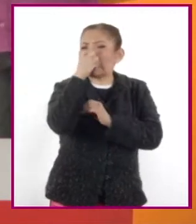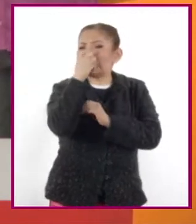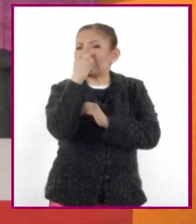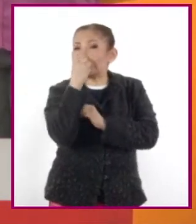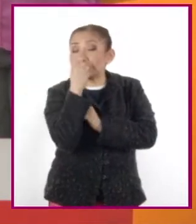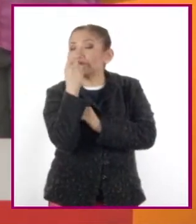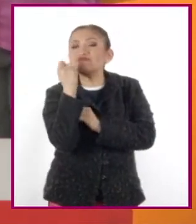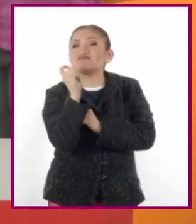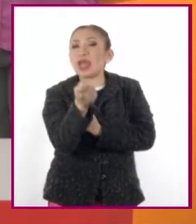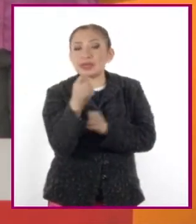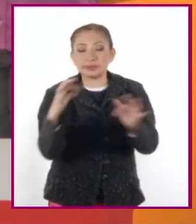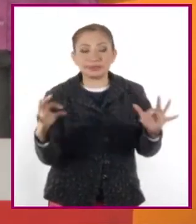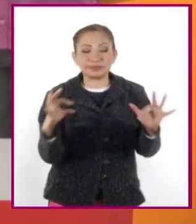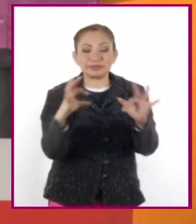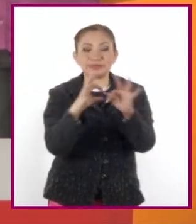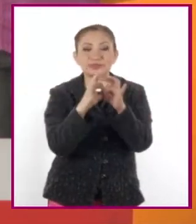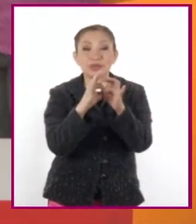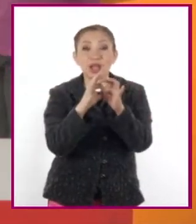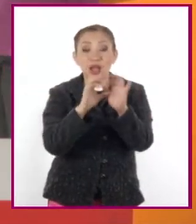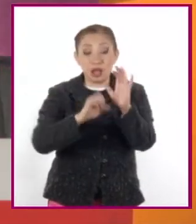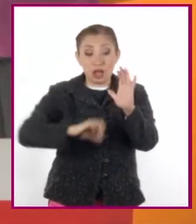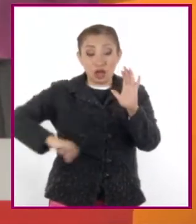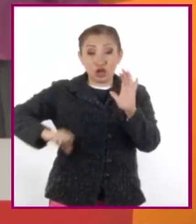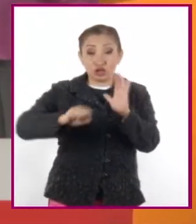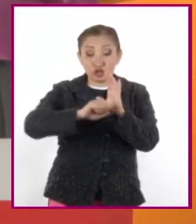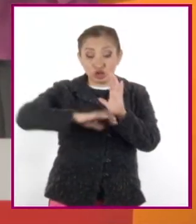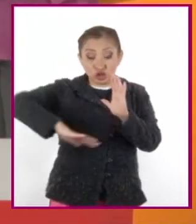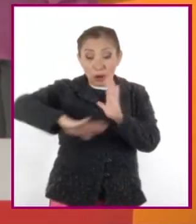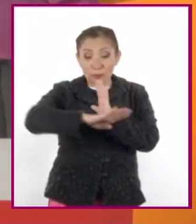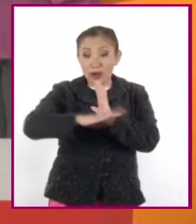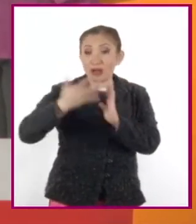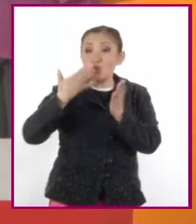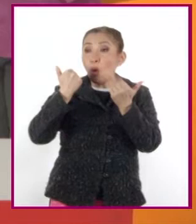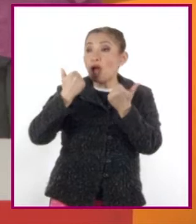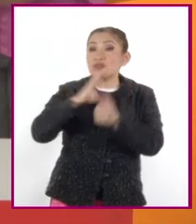que en este caso va unida como sombra a la ausencia del ser querido.